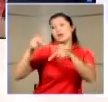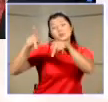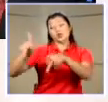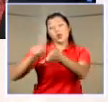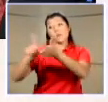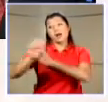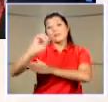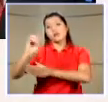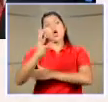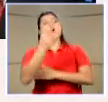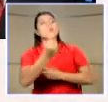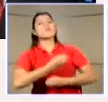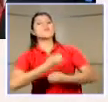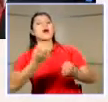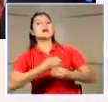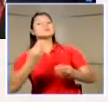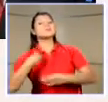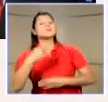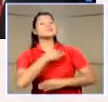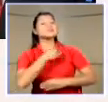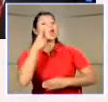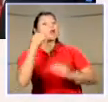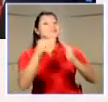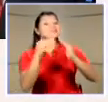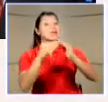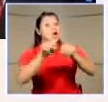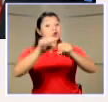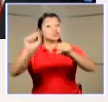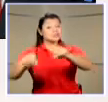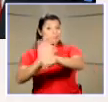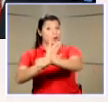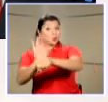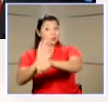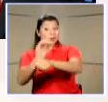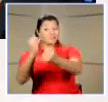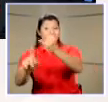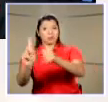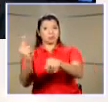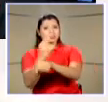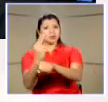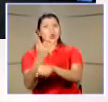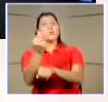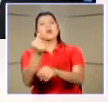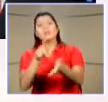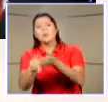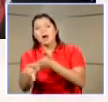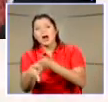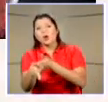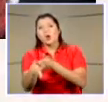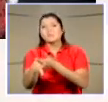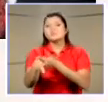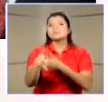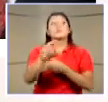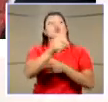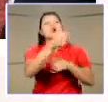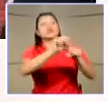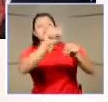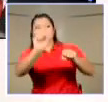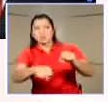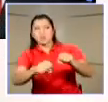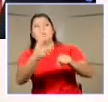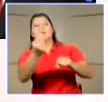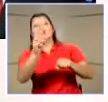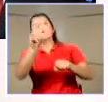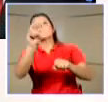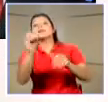gastado el Ministerio de Hacienda en un sistema de cómputo que al final no sirvió para nada? El Ministerio de Hacienda... 20 millones, otro sistema,